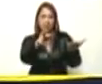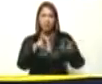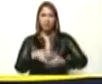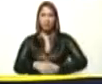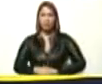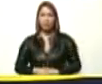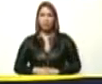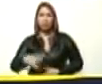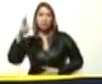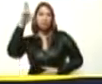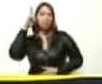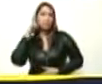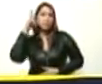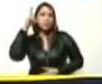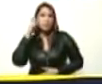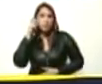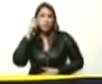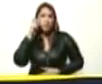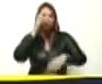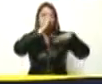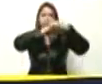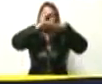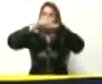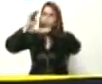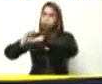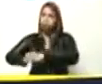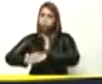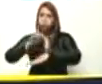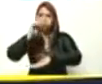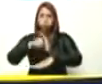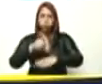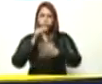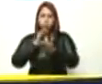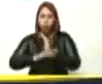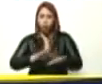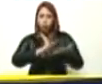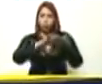para oír, para alertar, y para resolver,